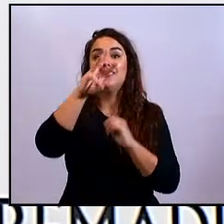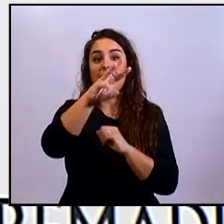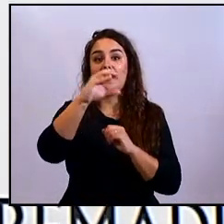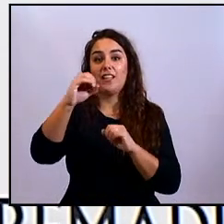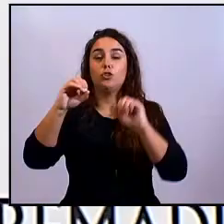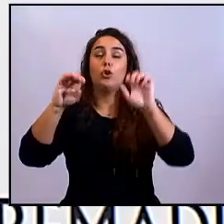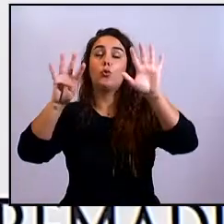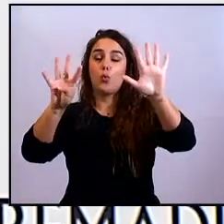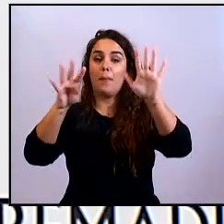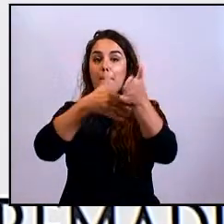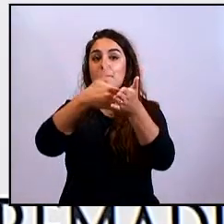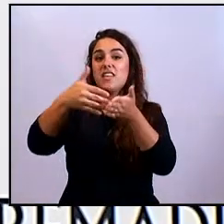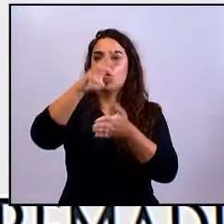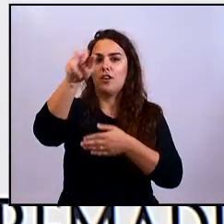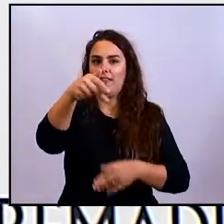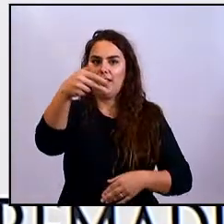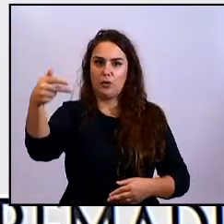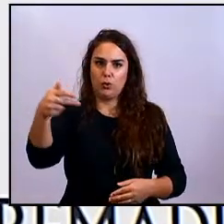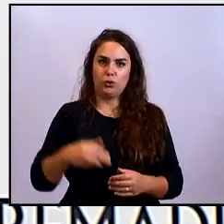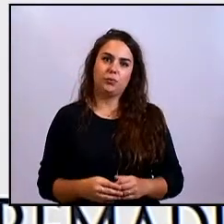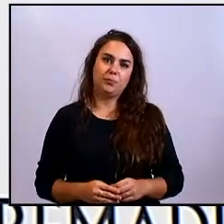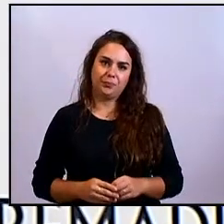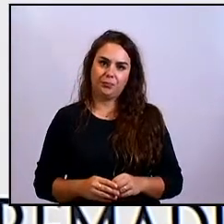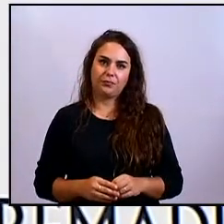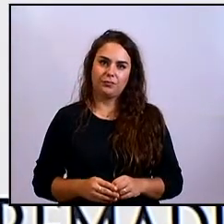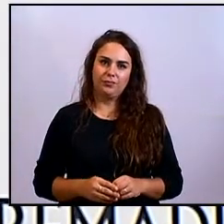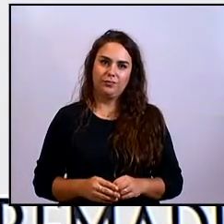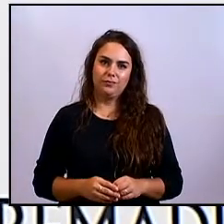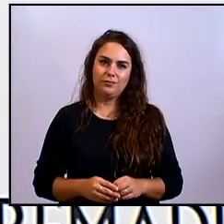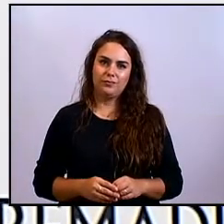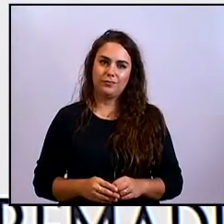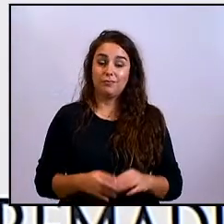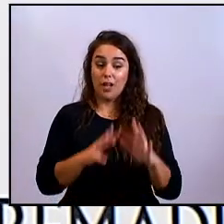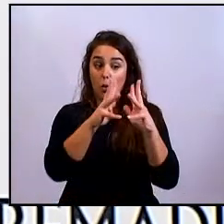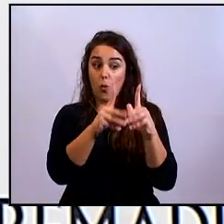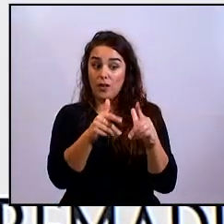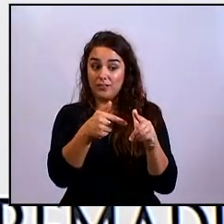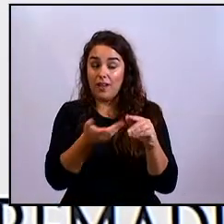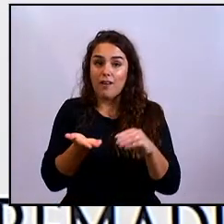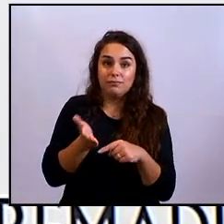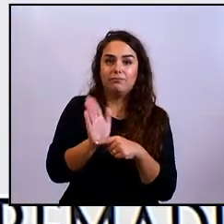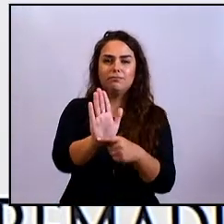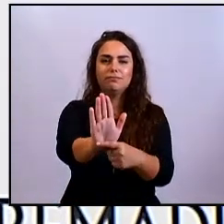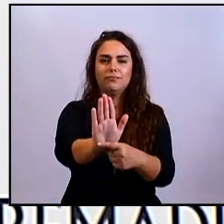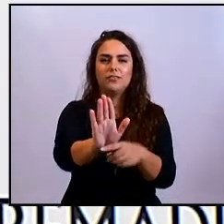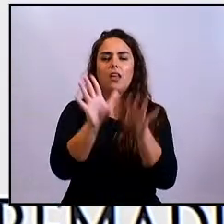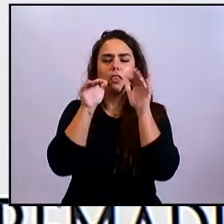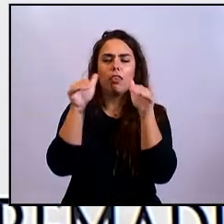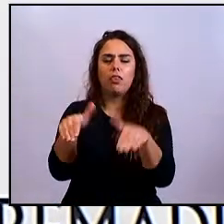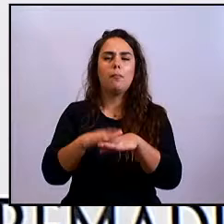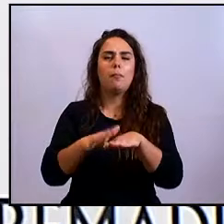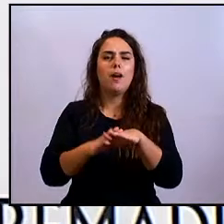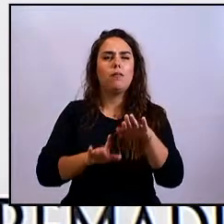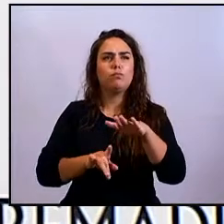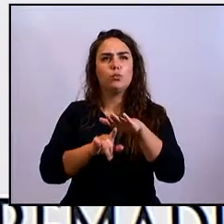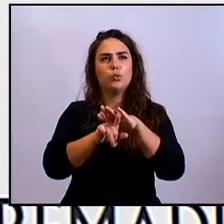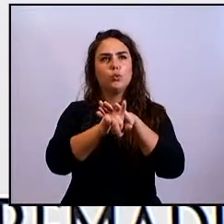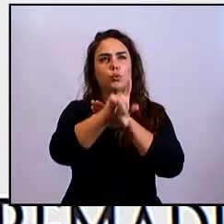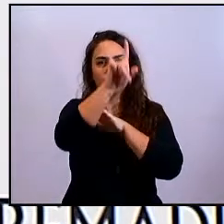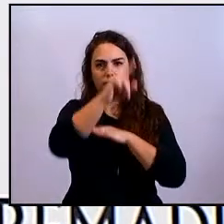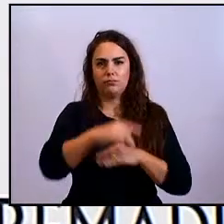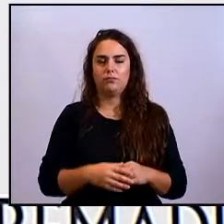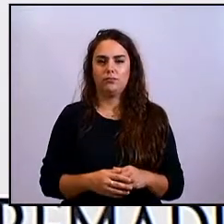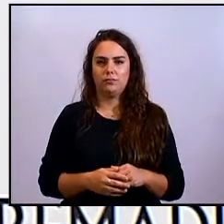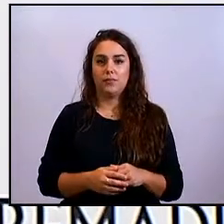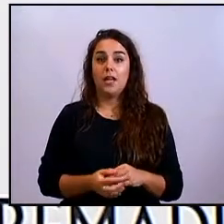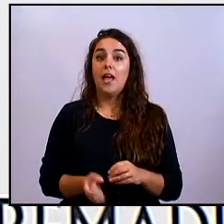8.309 millones de euros. Presentamos unas cuentas que están centradas en seguir creciendo, en seguir